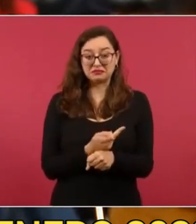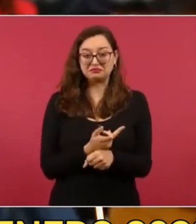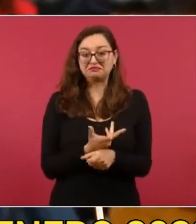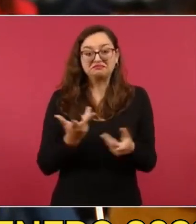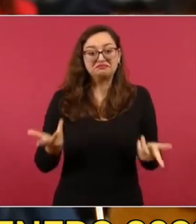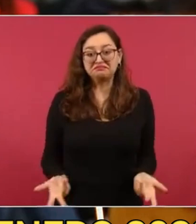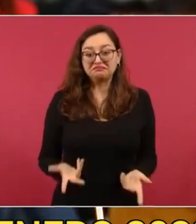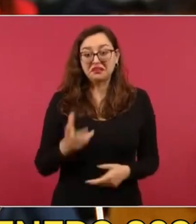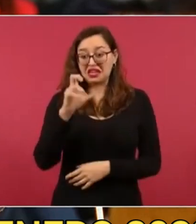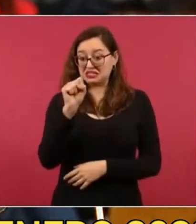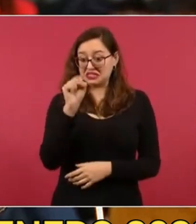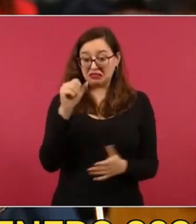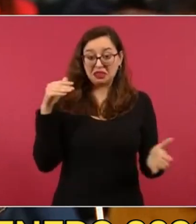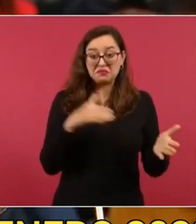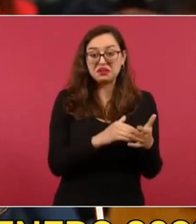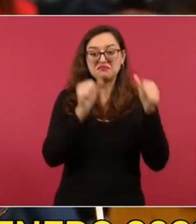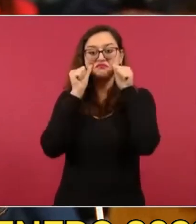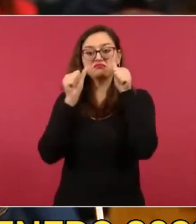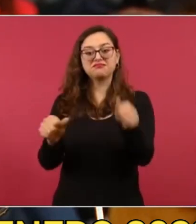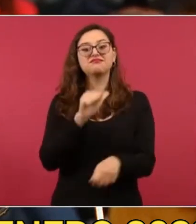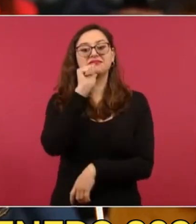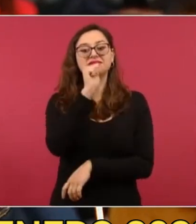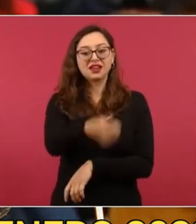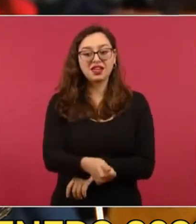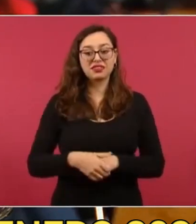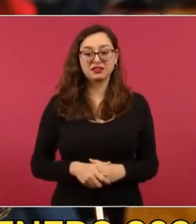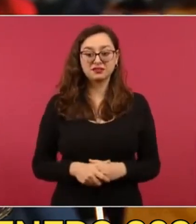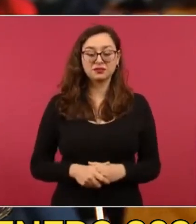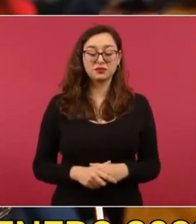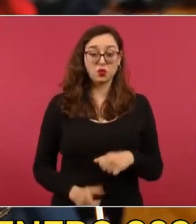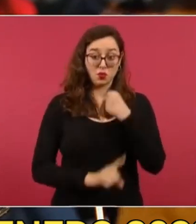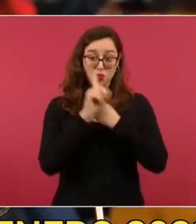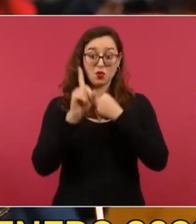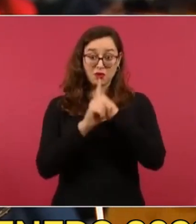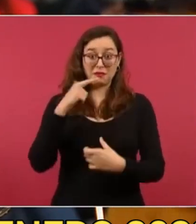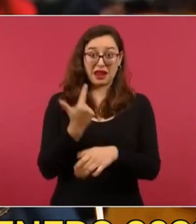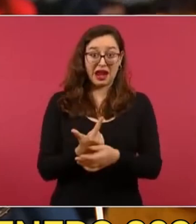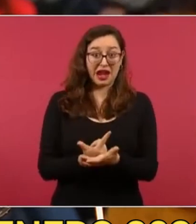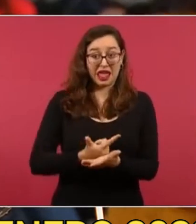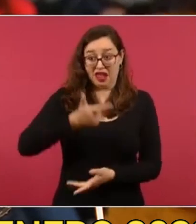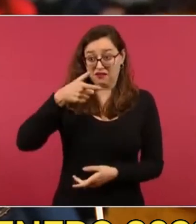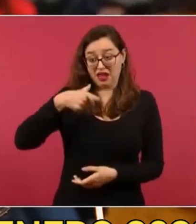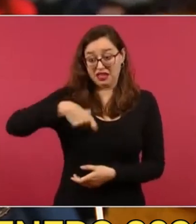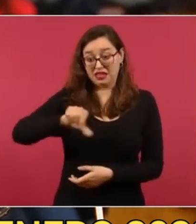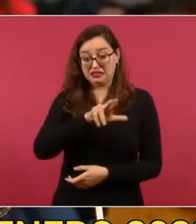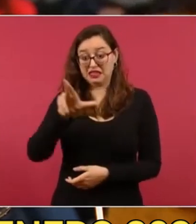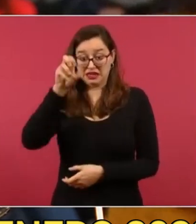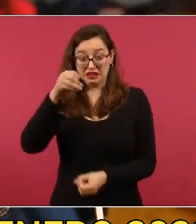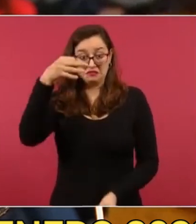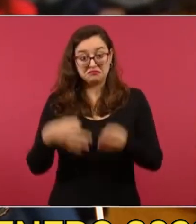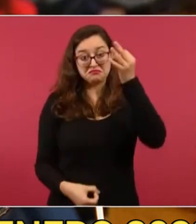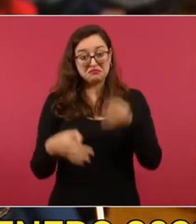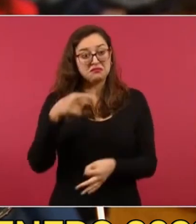han resuelto 60.000. Uno de los problemas de la Fiscalía del Estado es la lentitud en